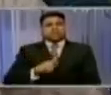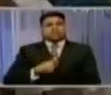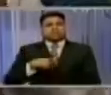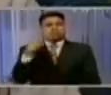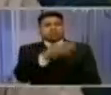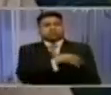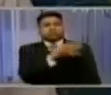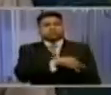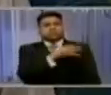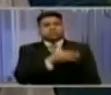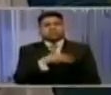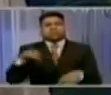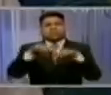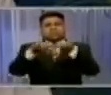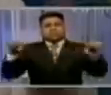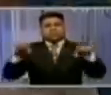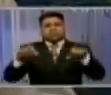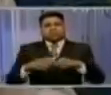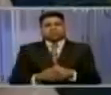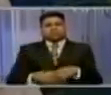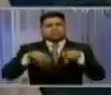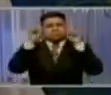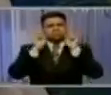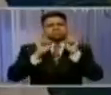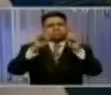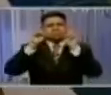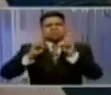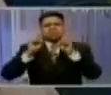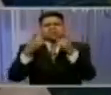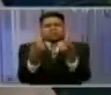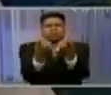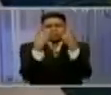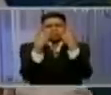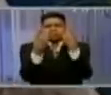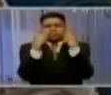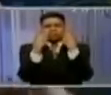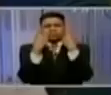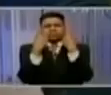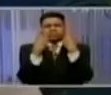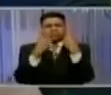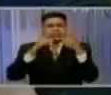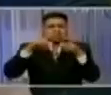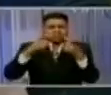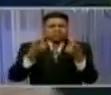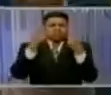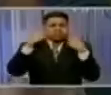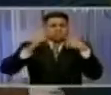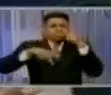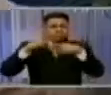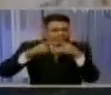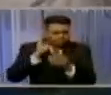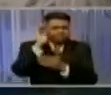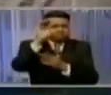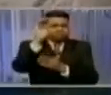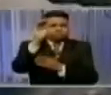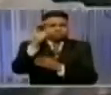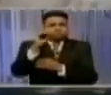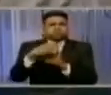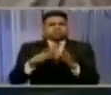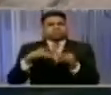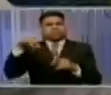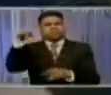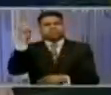es educar, educarse y preparar las generaciones futuras para que Venezuela sea